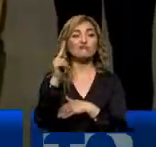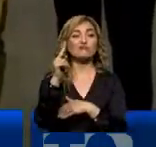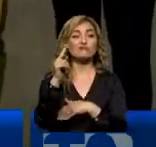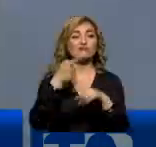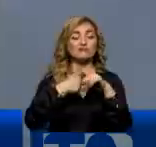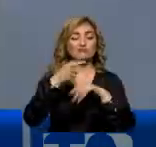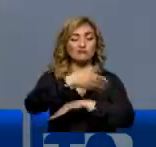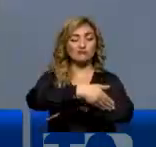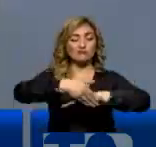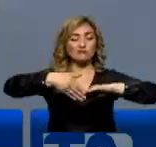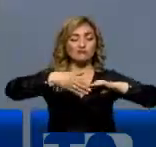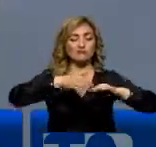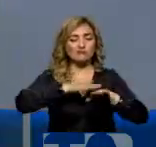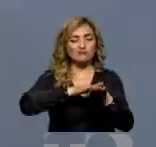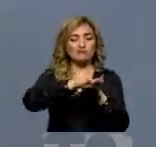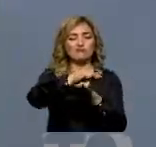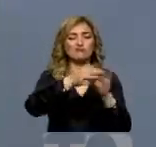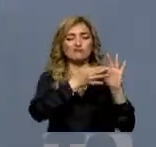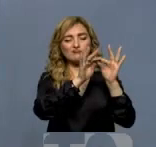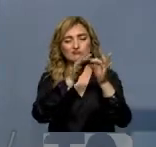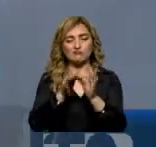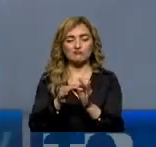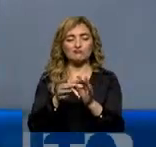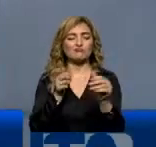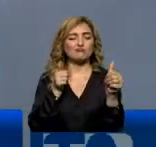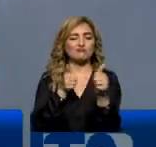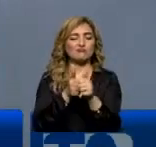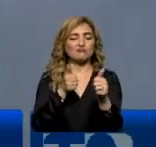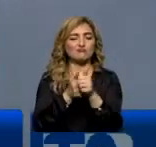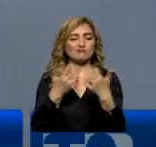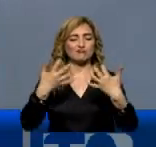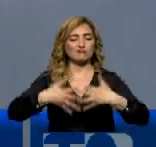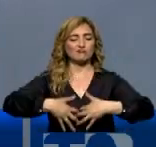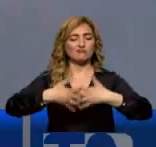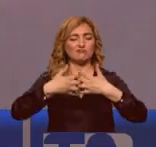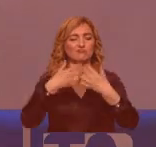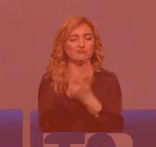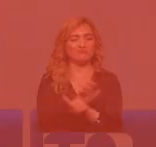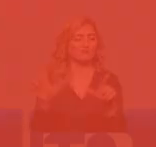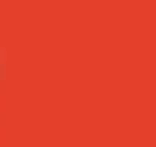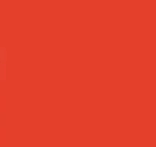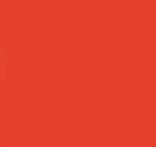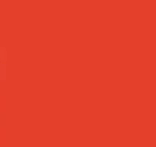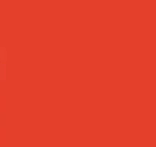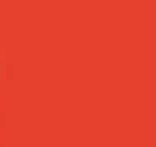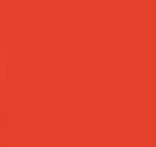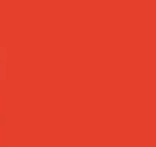varias calles que han sido asfaltadas en los alrededores de la refinería de La Libertad.